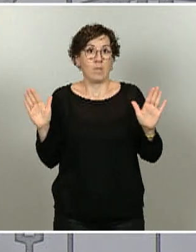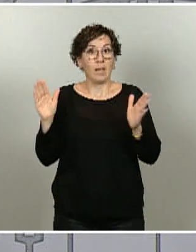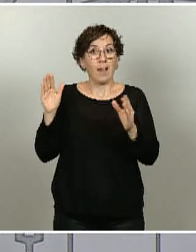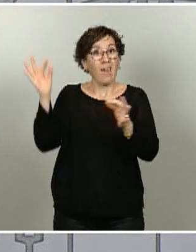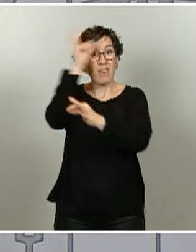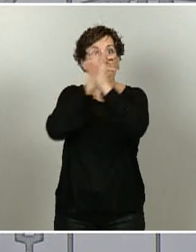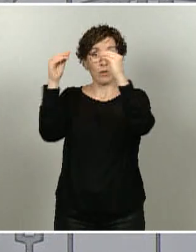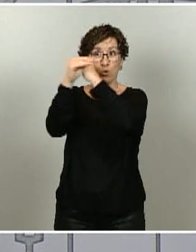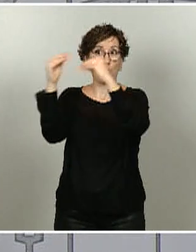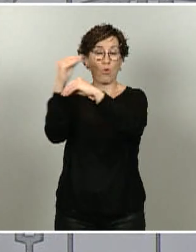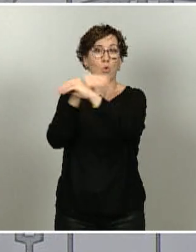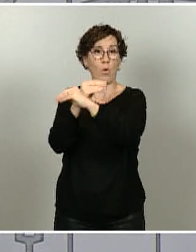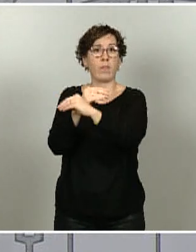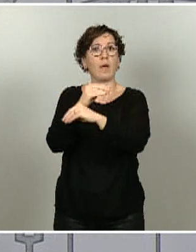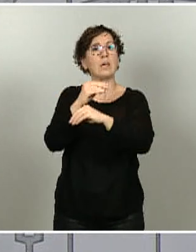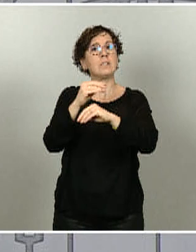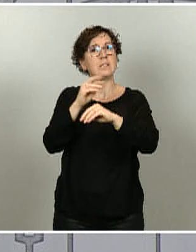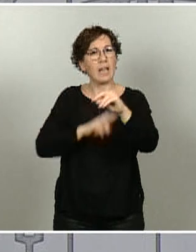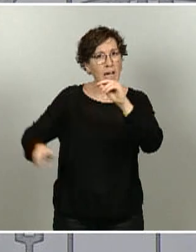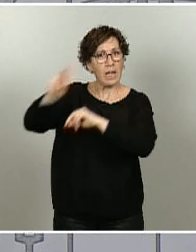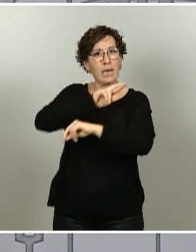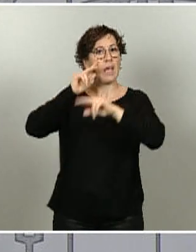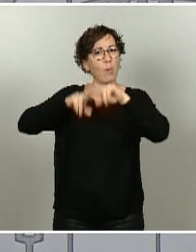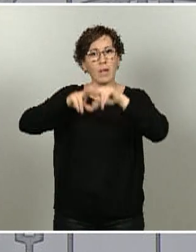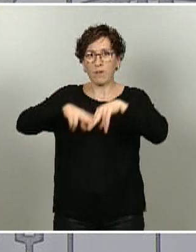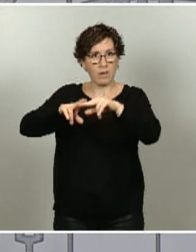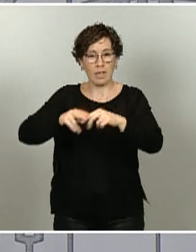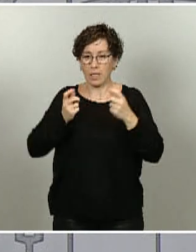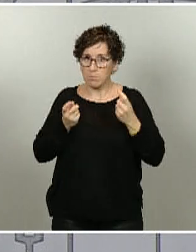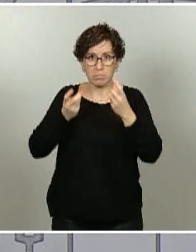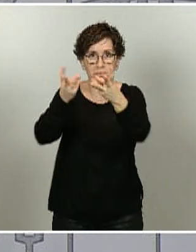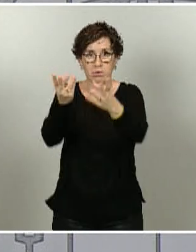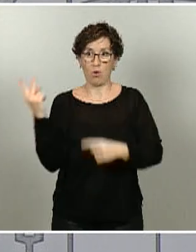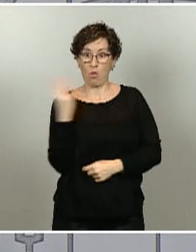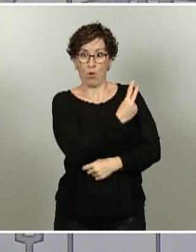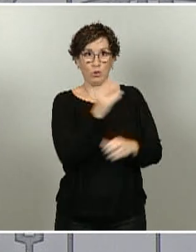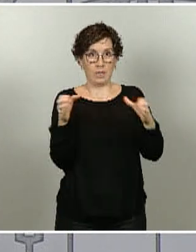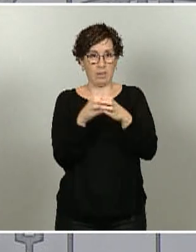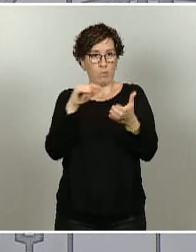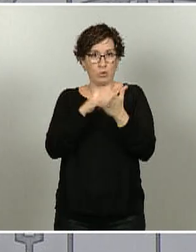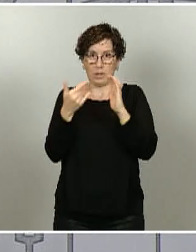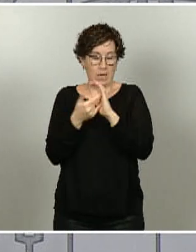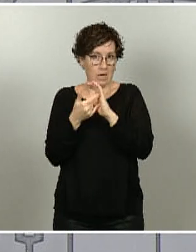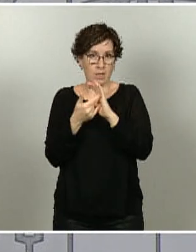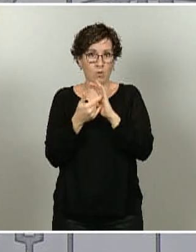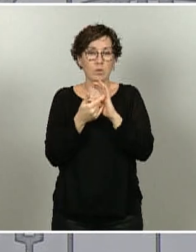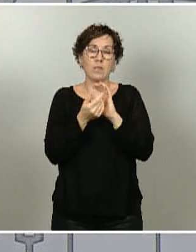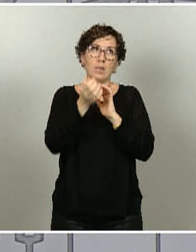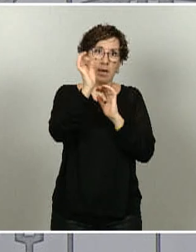y se reverifica todas las veces que sea necesario entre ambos equipos técnicos. Sí que es cierto que en la Comunidad de